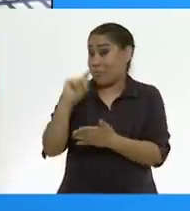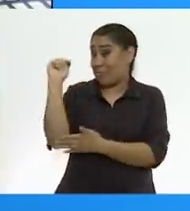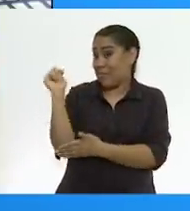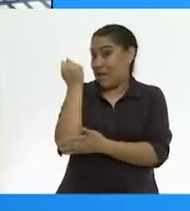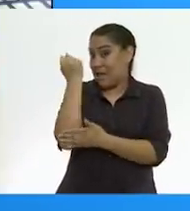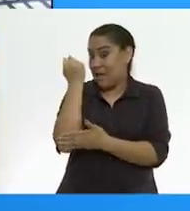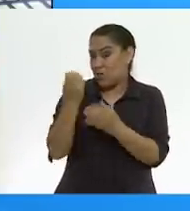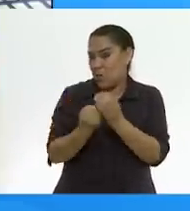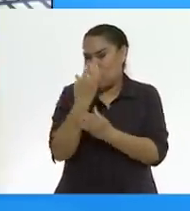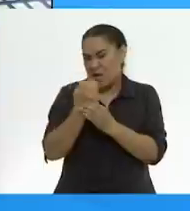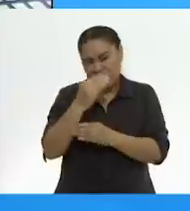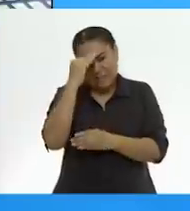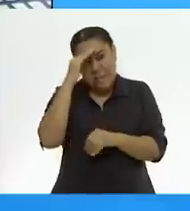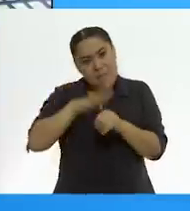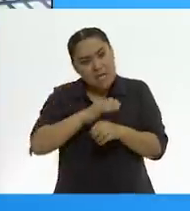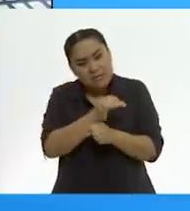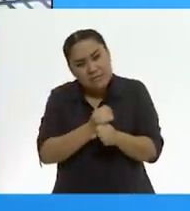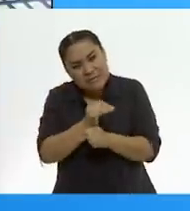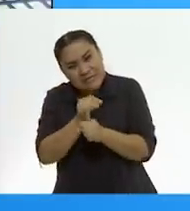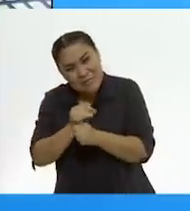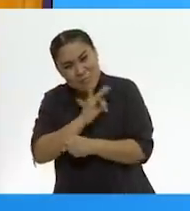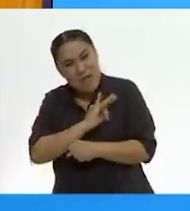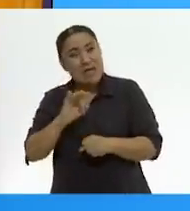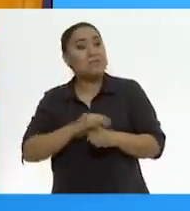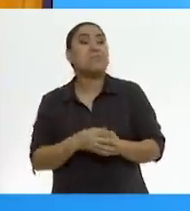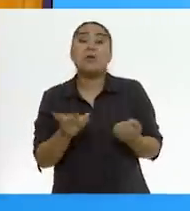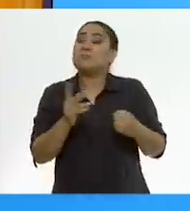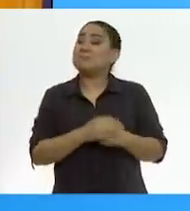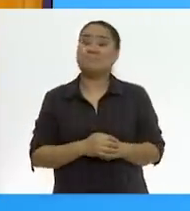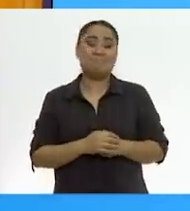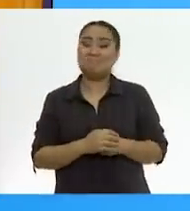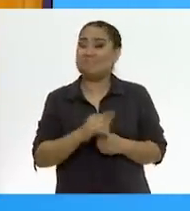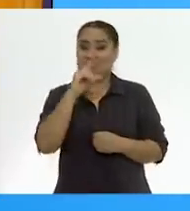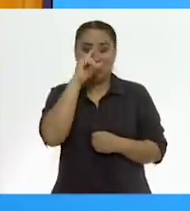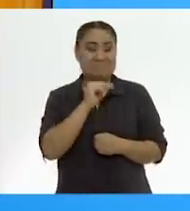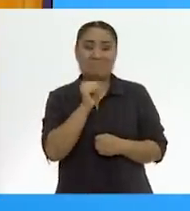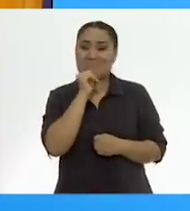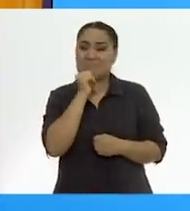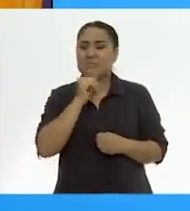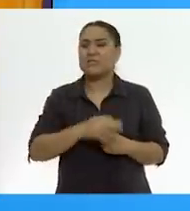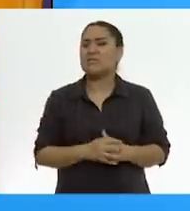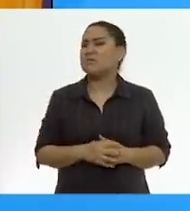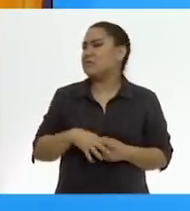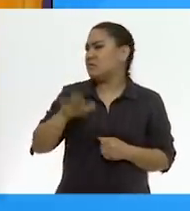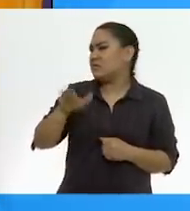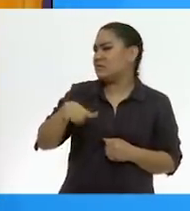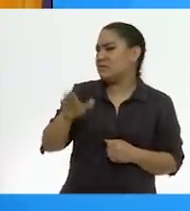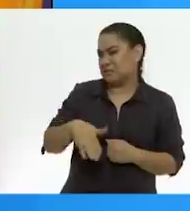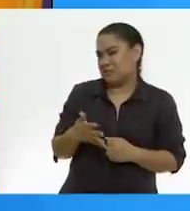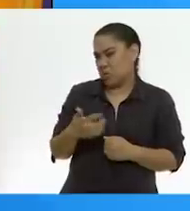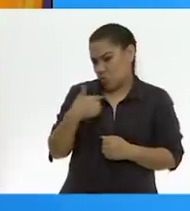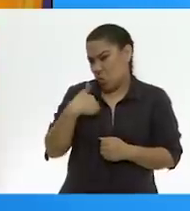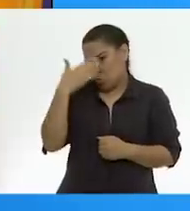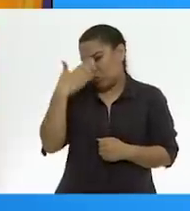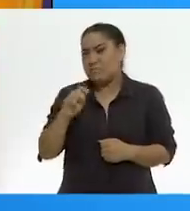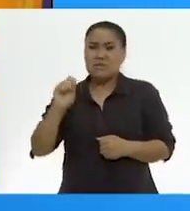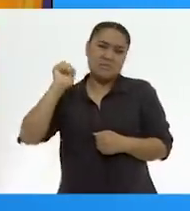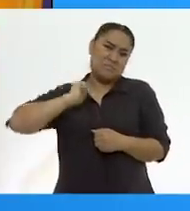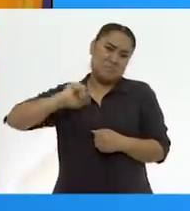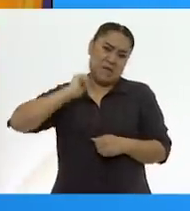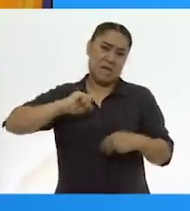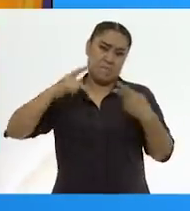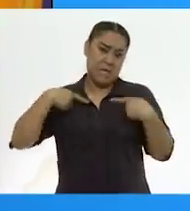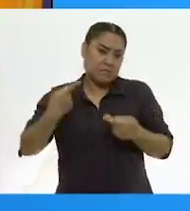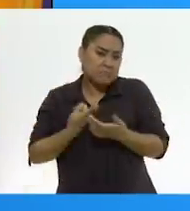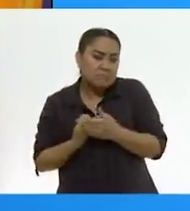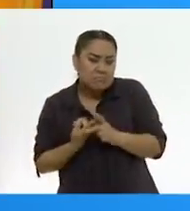ayudarían a encontrar una respuesta, pero no fue así. Pero, Staff, yo sabía que nuestros antepasados comenzaron